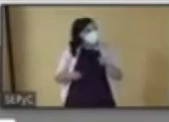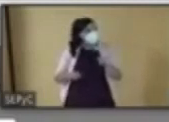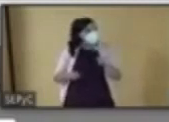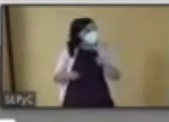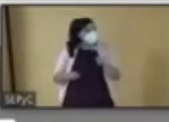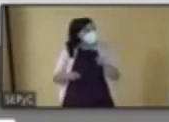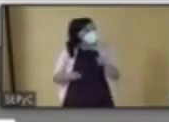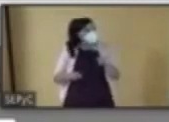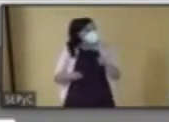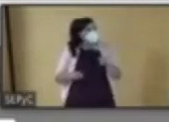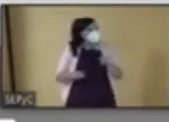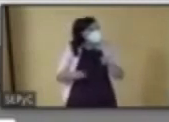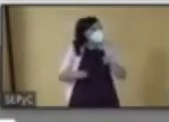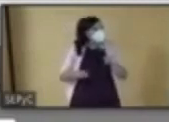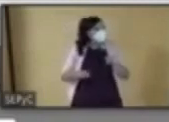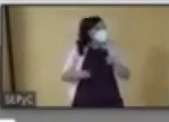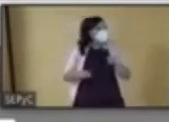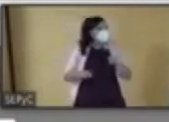serie o registro,